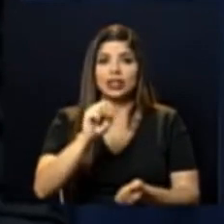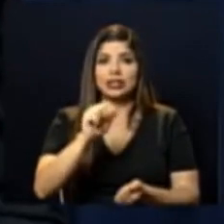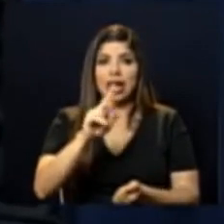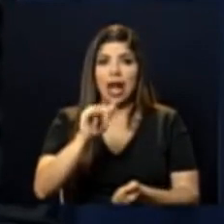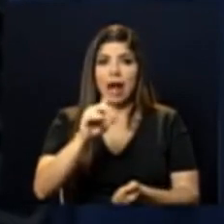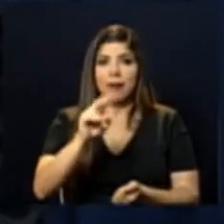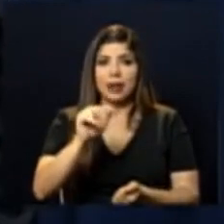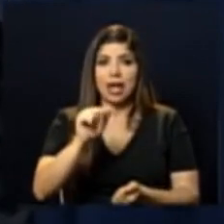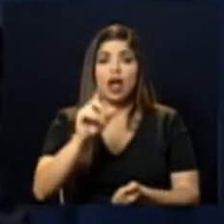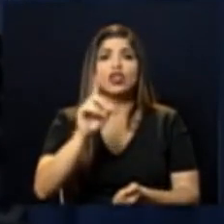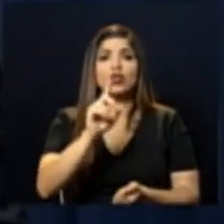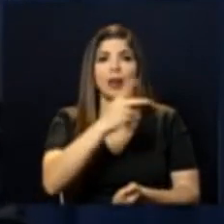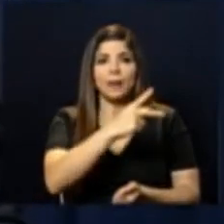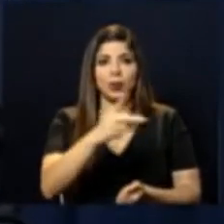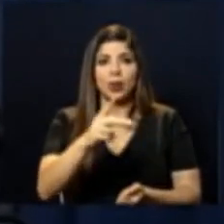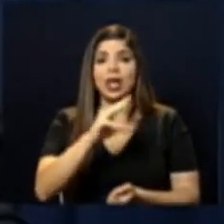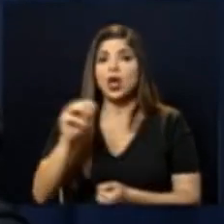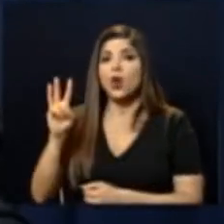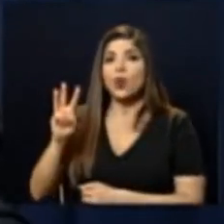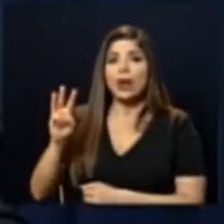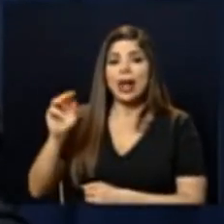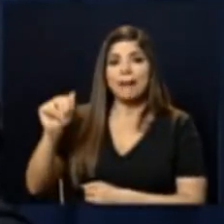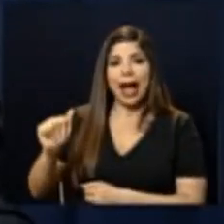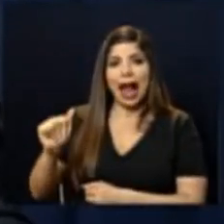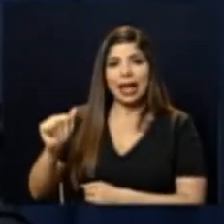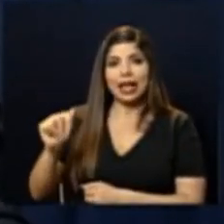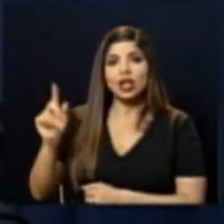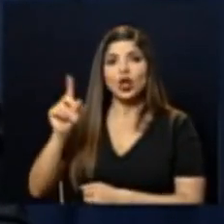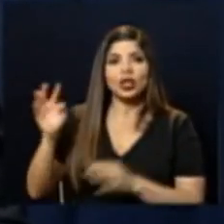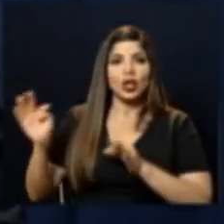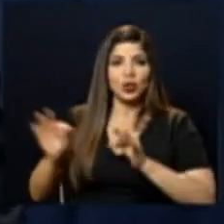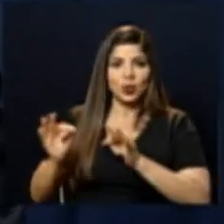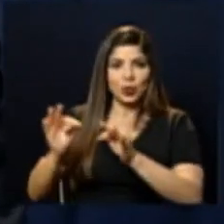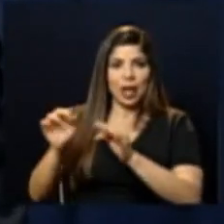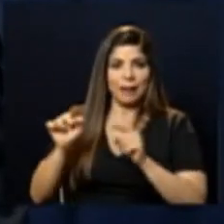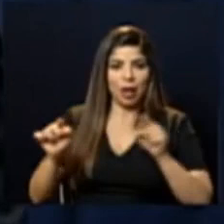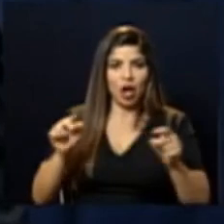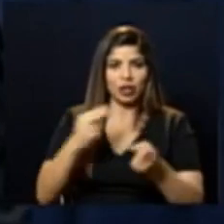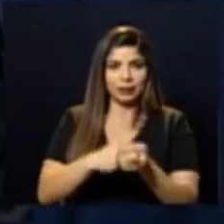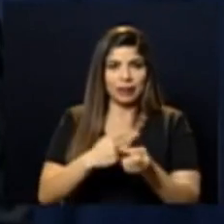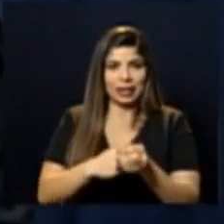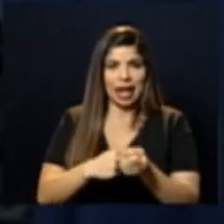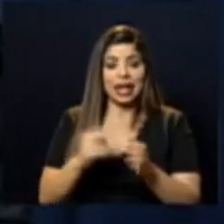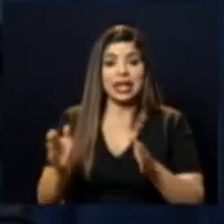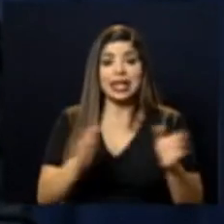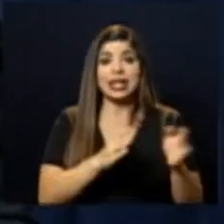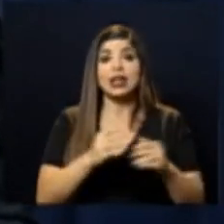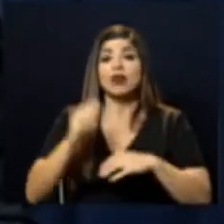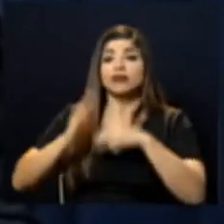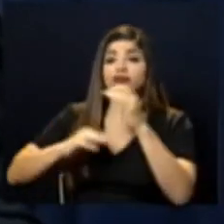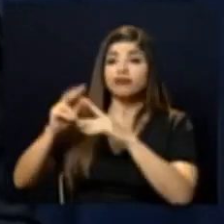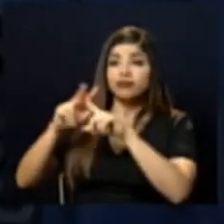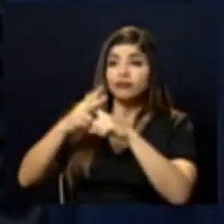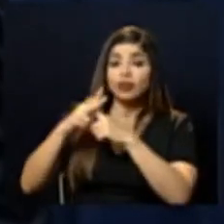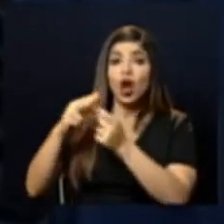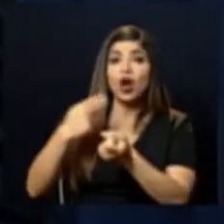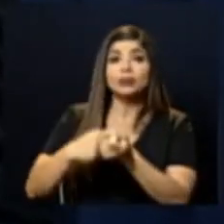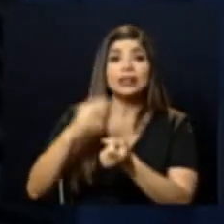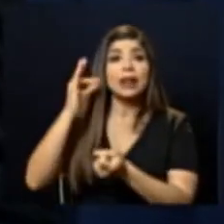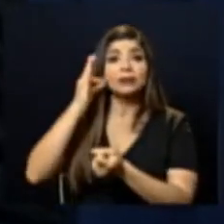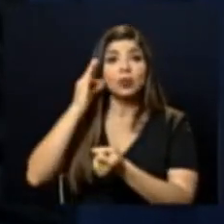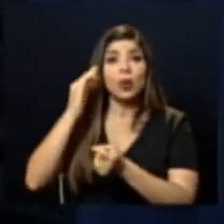Arenas y William Allen en Turrialba, y la finalización de las obras en el Hospital de las